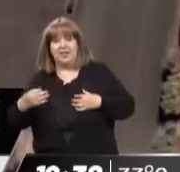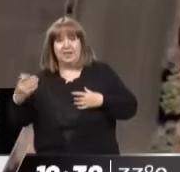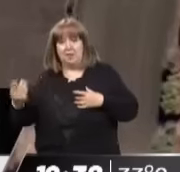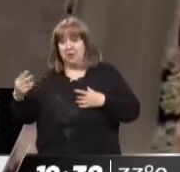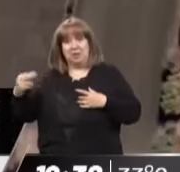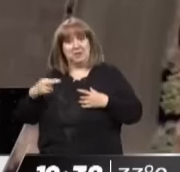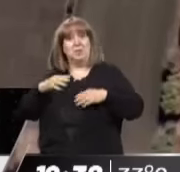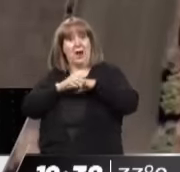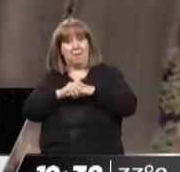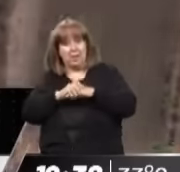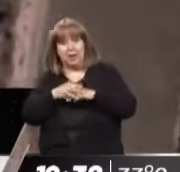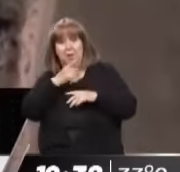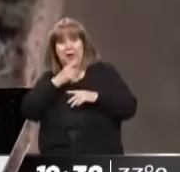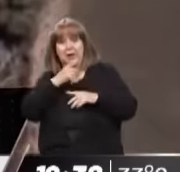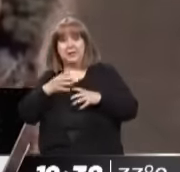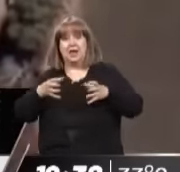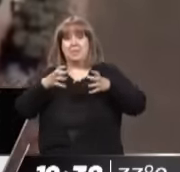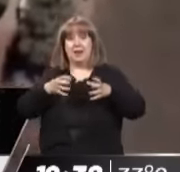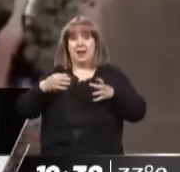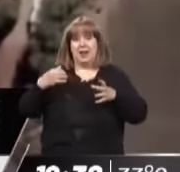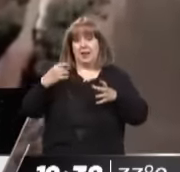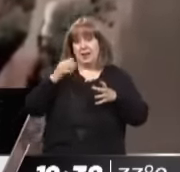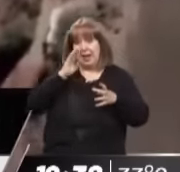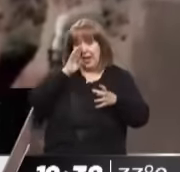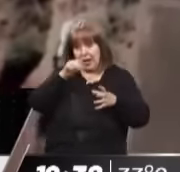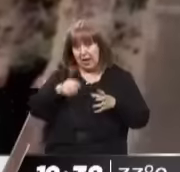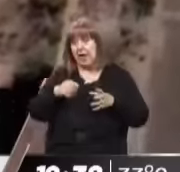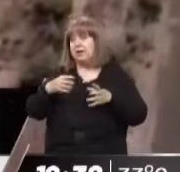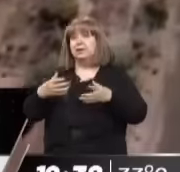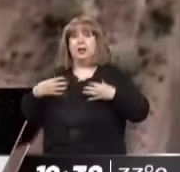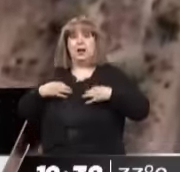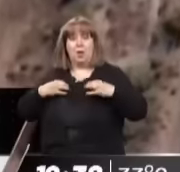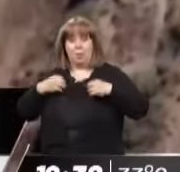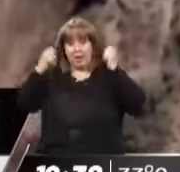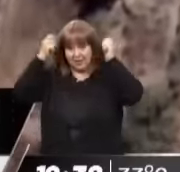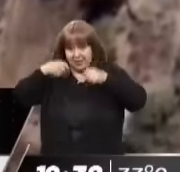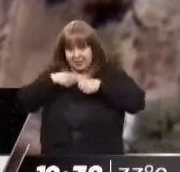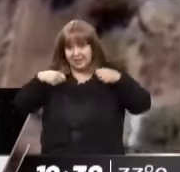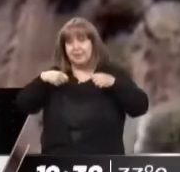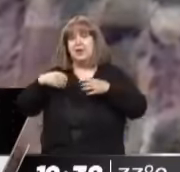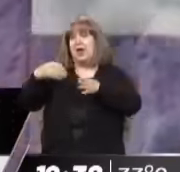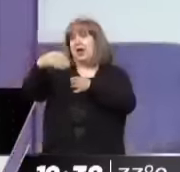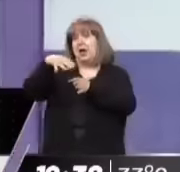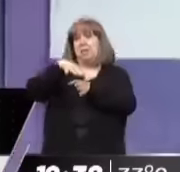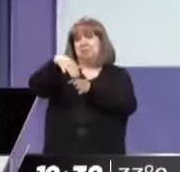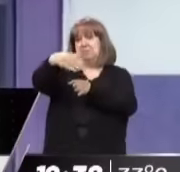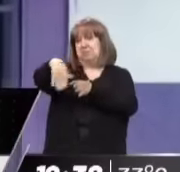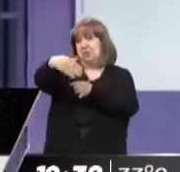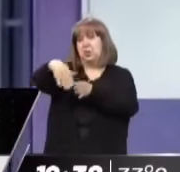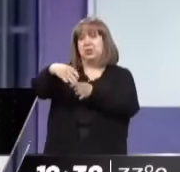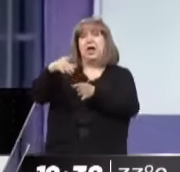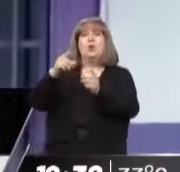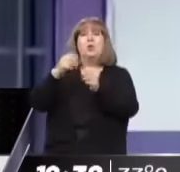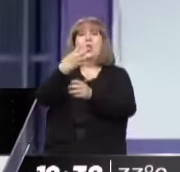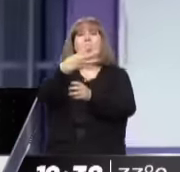te pregunto, si vos escuchás, pasan los autos, estoy enfrente de la puerta del cementerio de San Carlos, sí. Está en la calle Capitán Cobo, a metros de la Ruta 40, unos